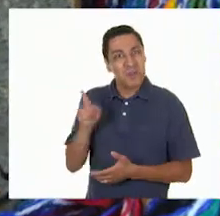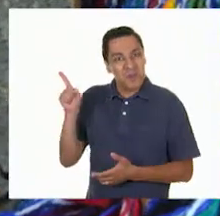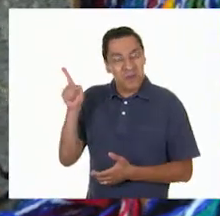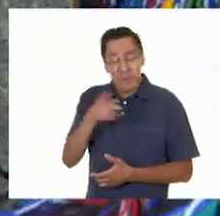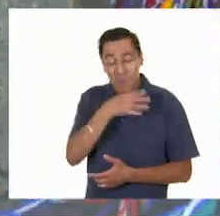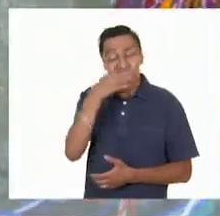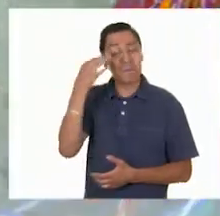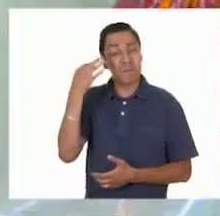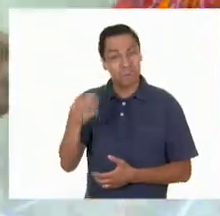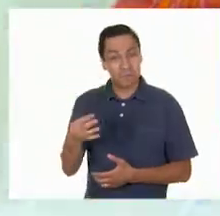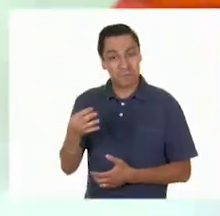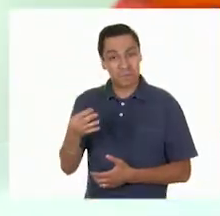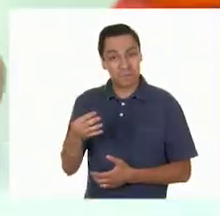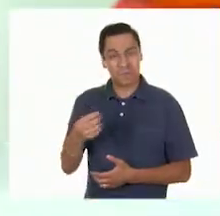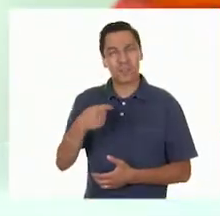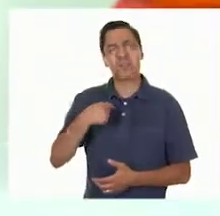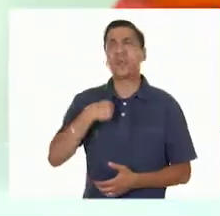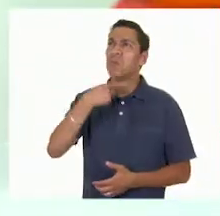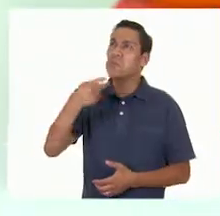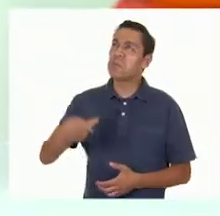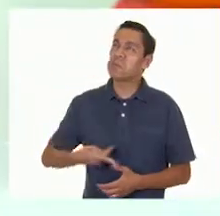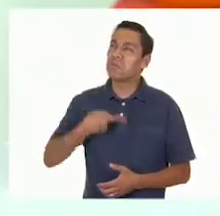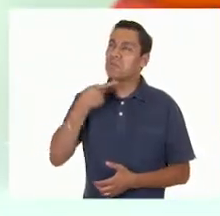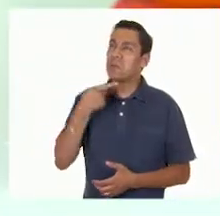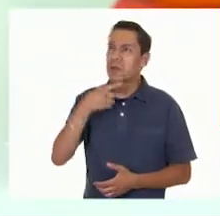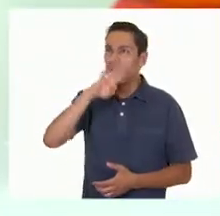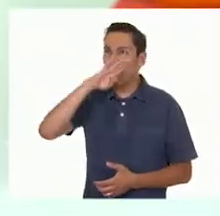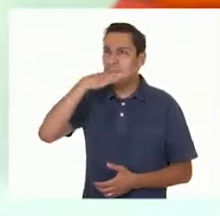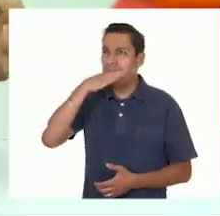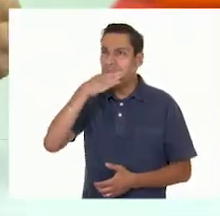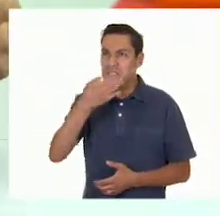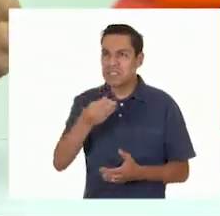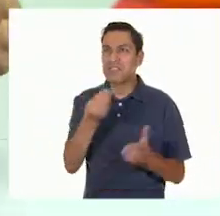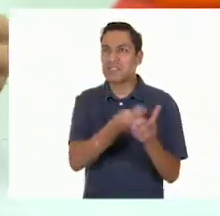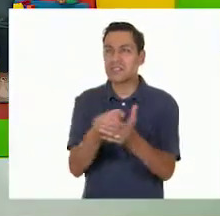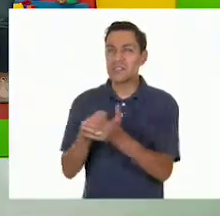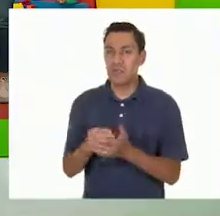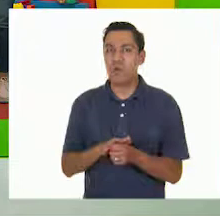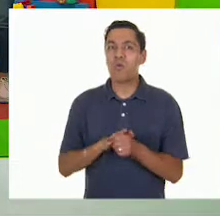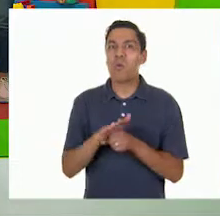ahora le voy a preguntar con qué tipo de maíz le hizo